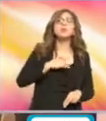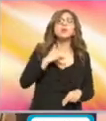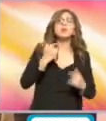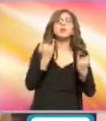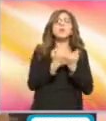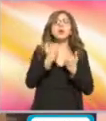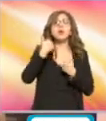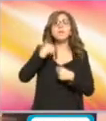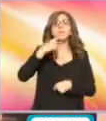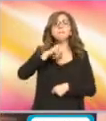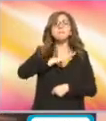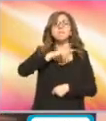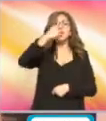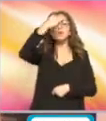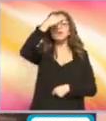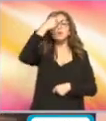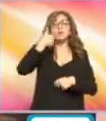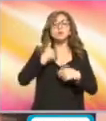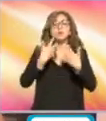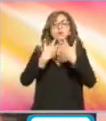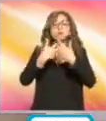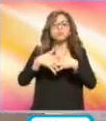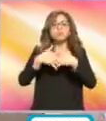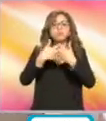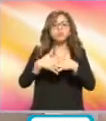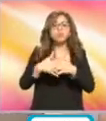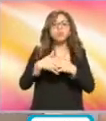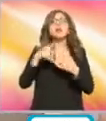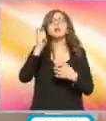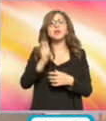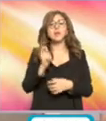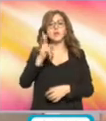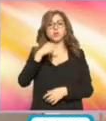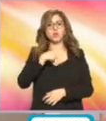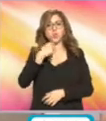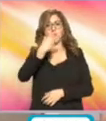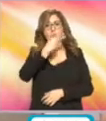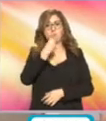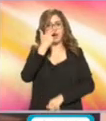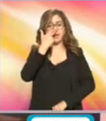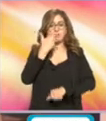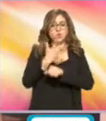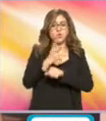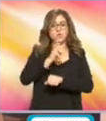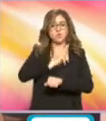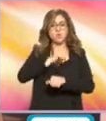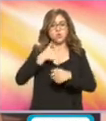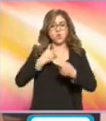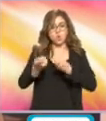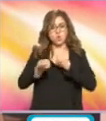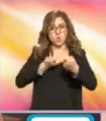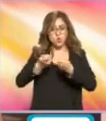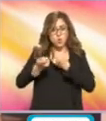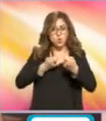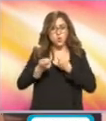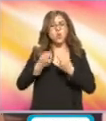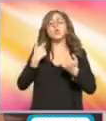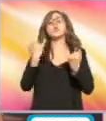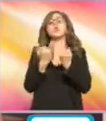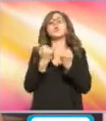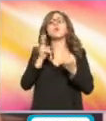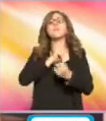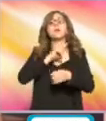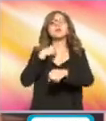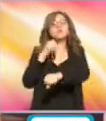tu cerebro. Es decir, el hombre empieza a tener este control sobre su cuerpo, sobre su respiración, sobre sus sensaciones y Claro.